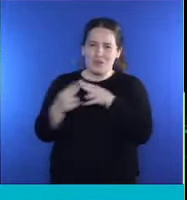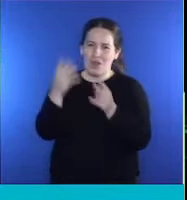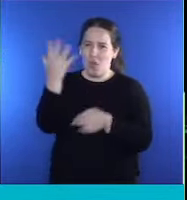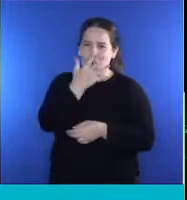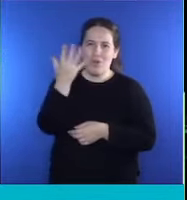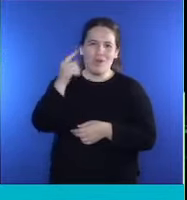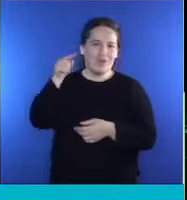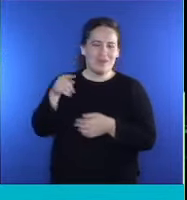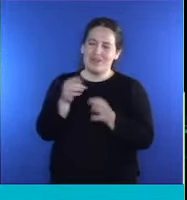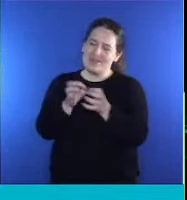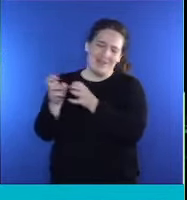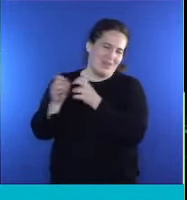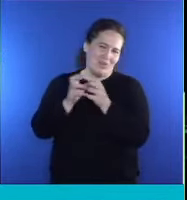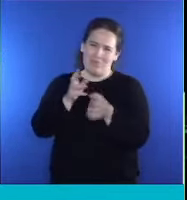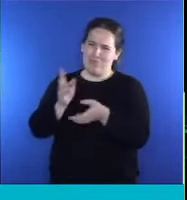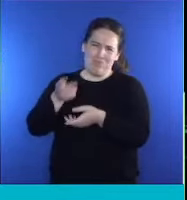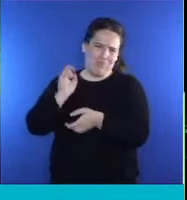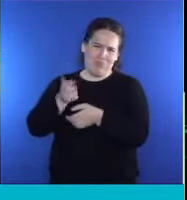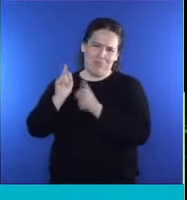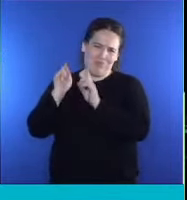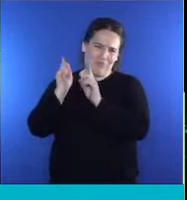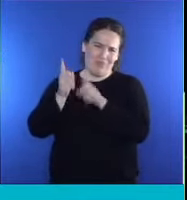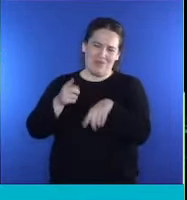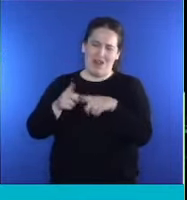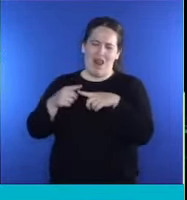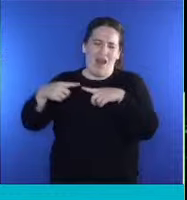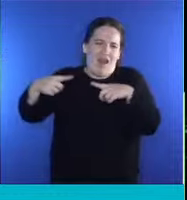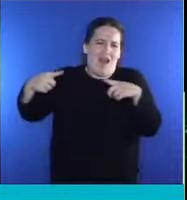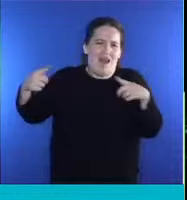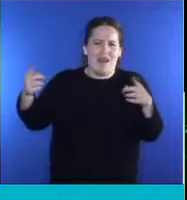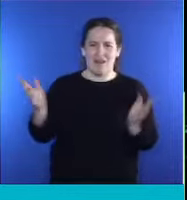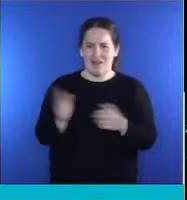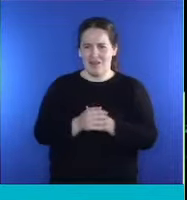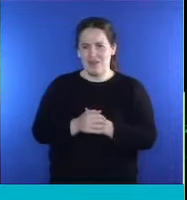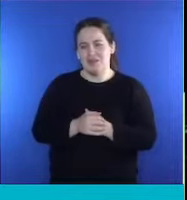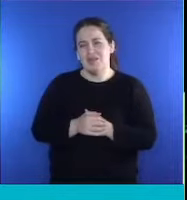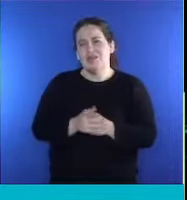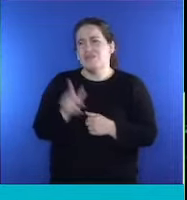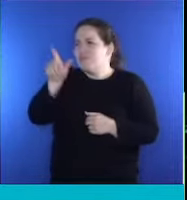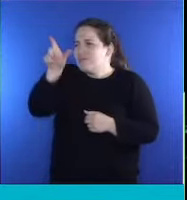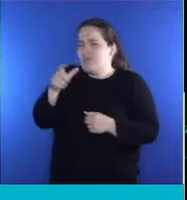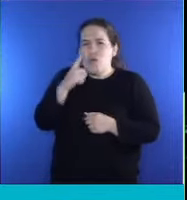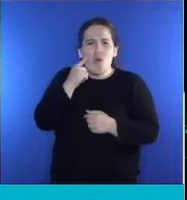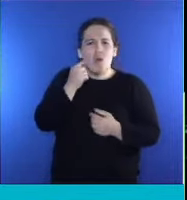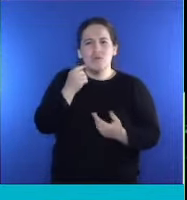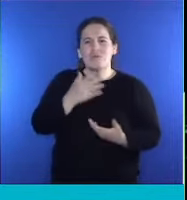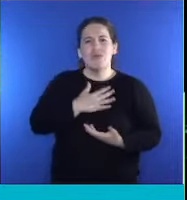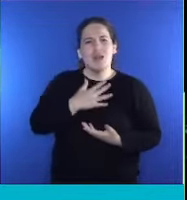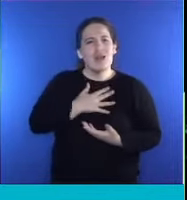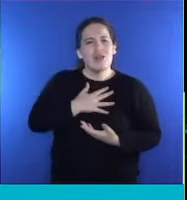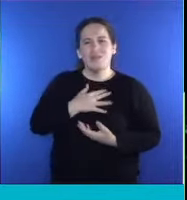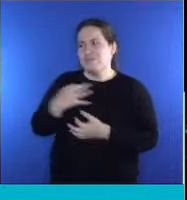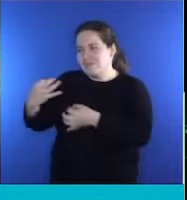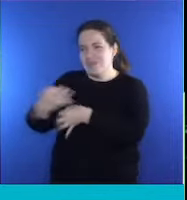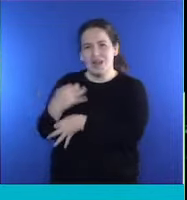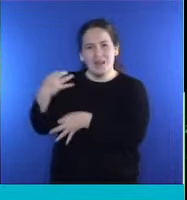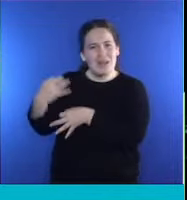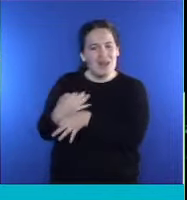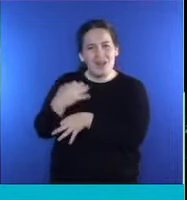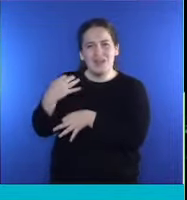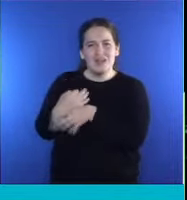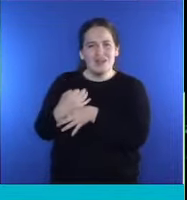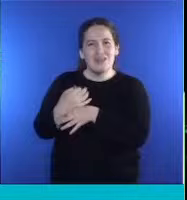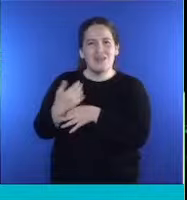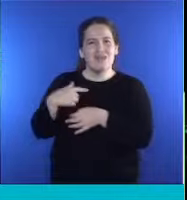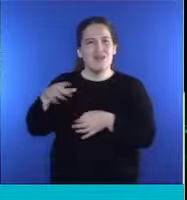esa en esas charlas interminables de política un tipo que a mí me enseñó a a ver